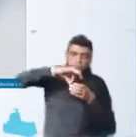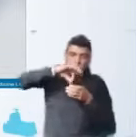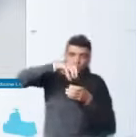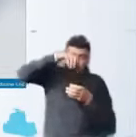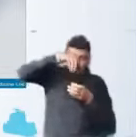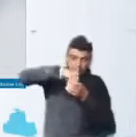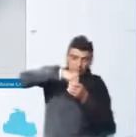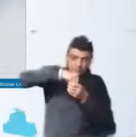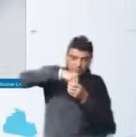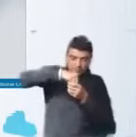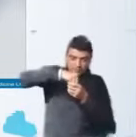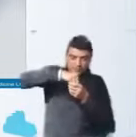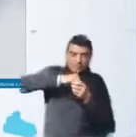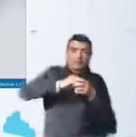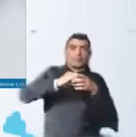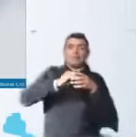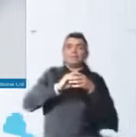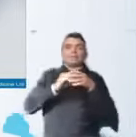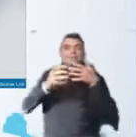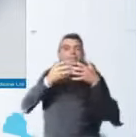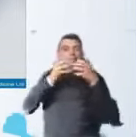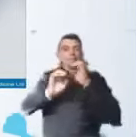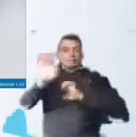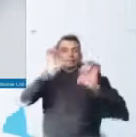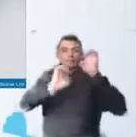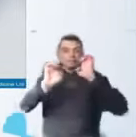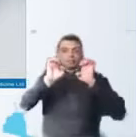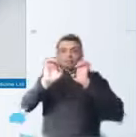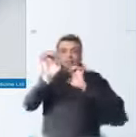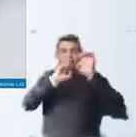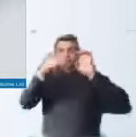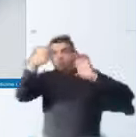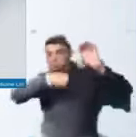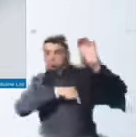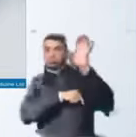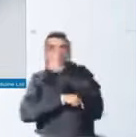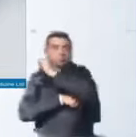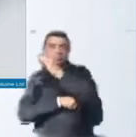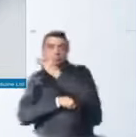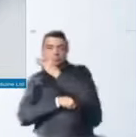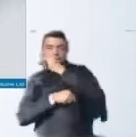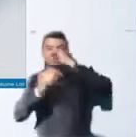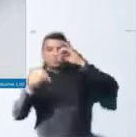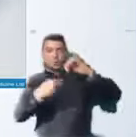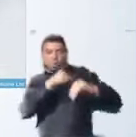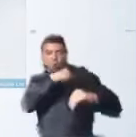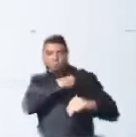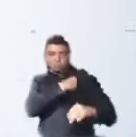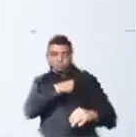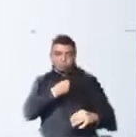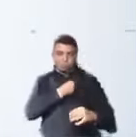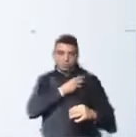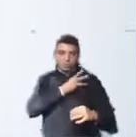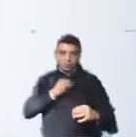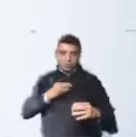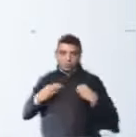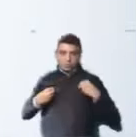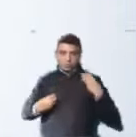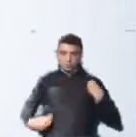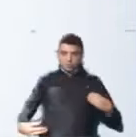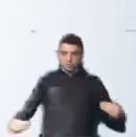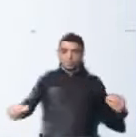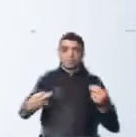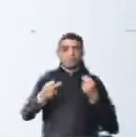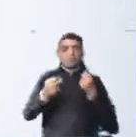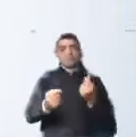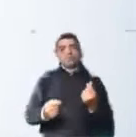alcanzan a percatarse que el virus se encuentra ahí adentro, y es por eso que se replica tan rápido. Ahora, las